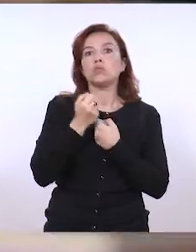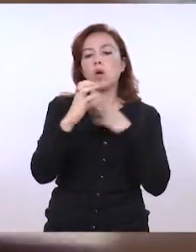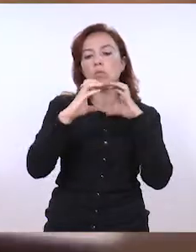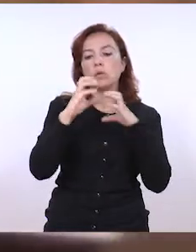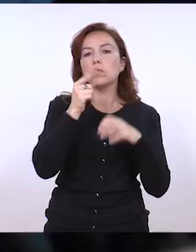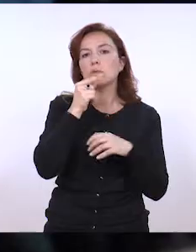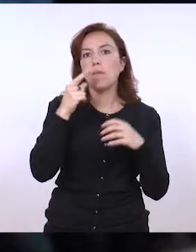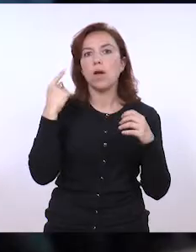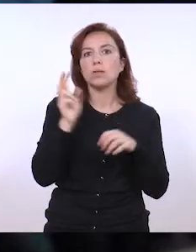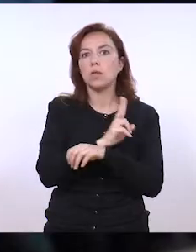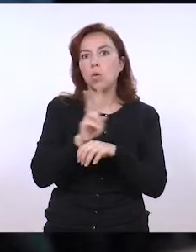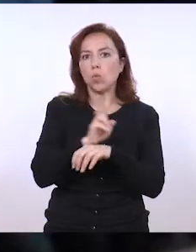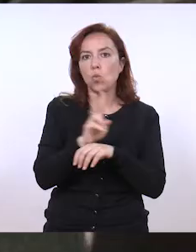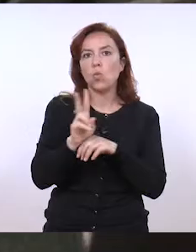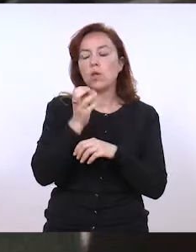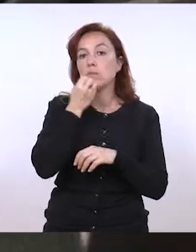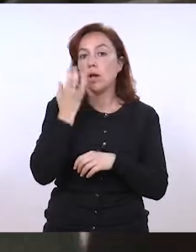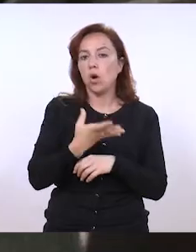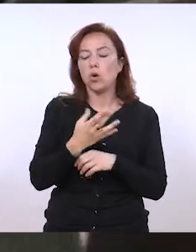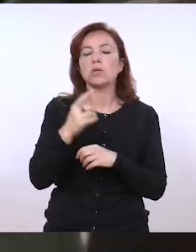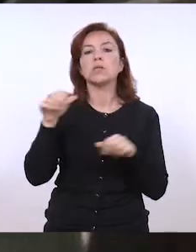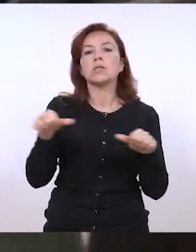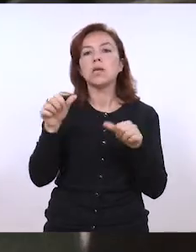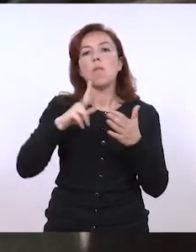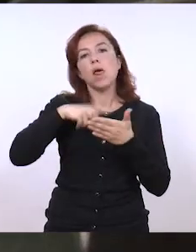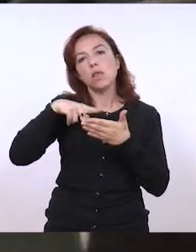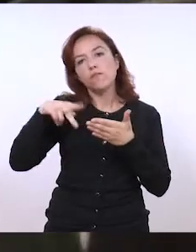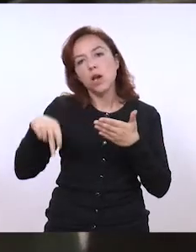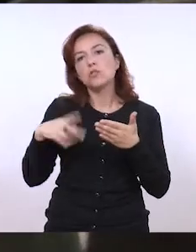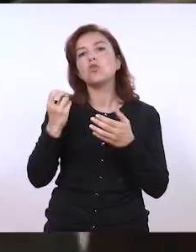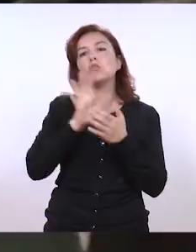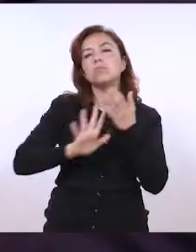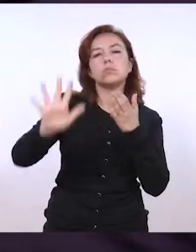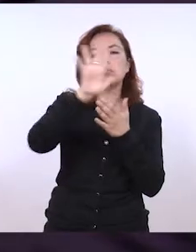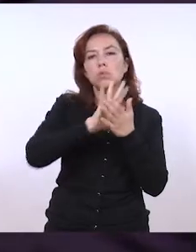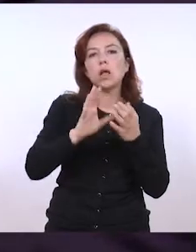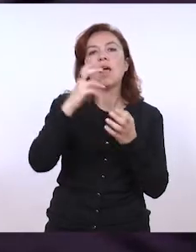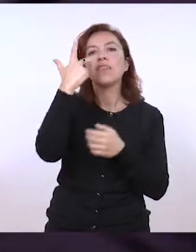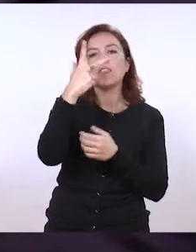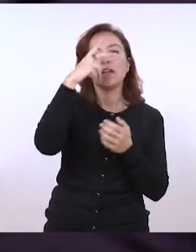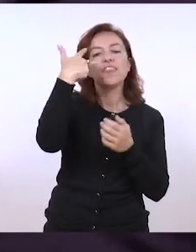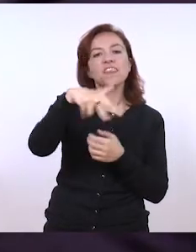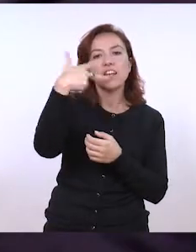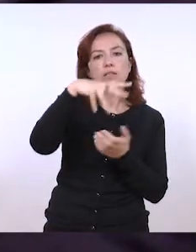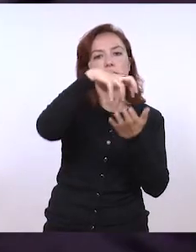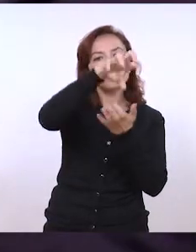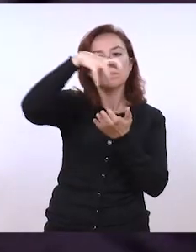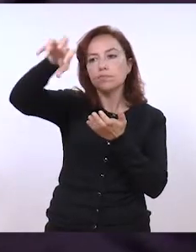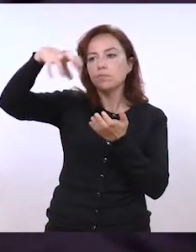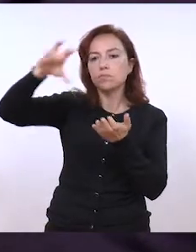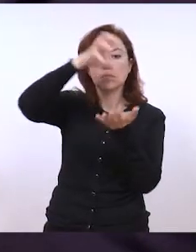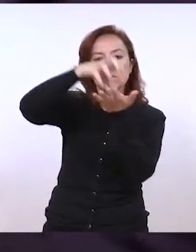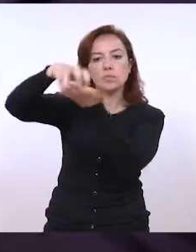sean más seguras y eficaces. Se elaboró una planificación de cobertura, se colocaron 13 radiobases distribuidas